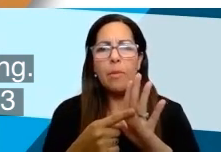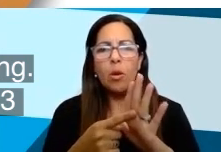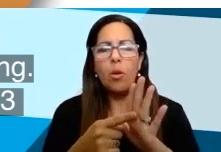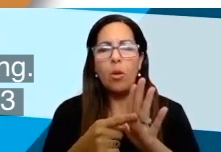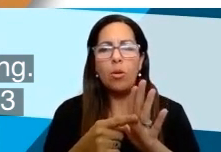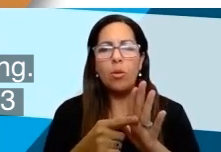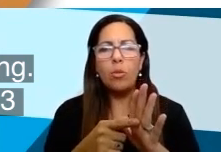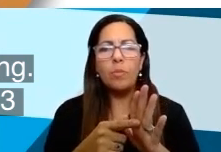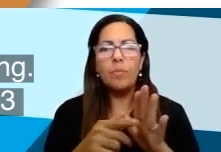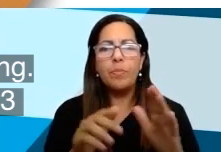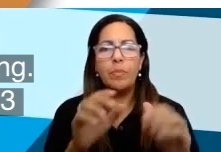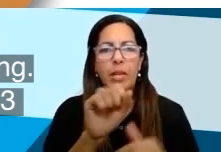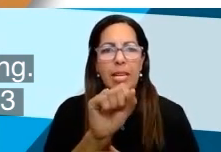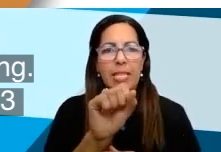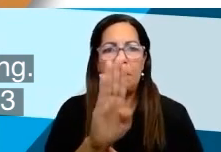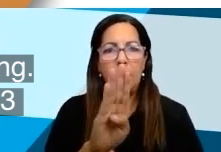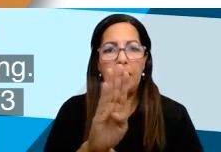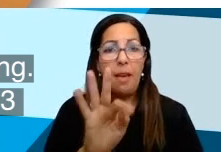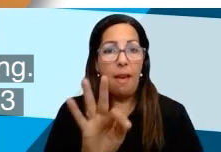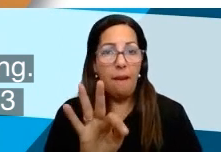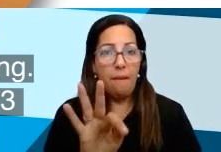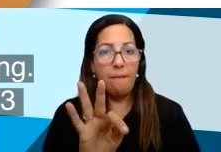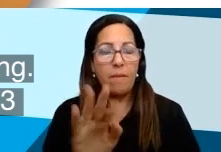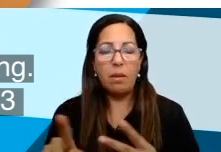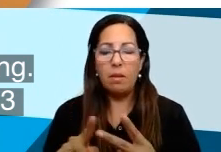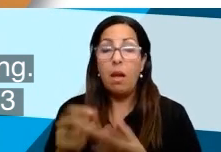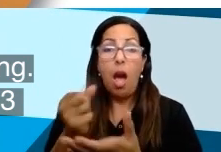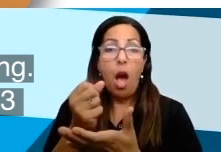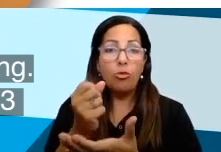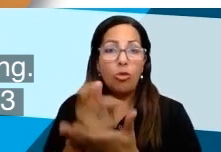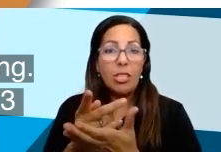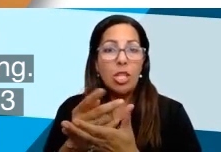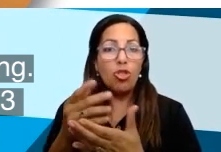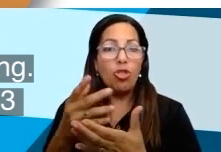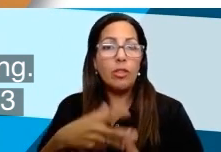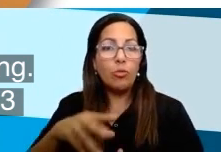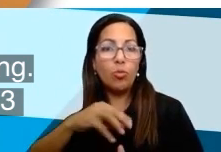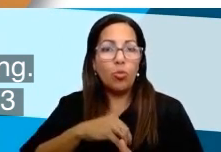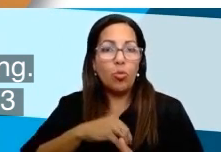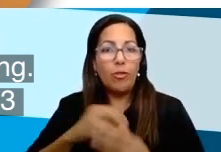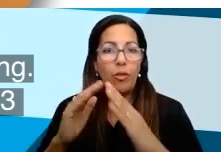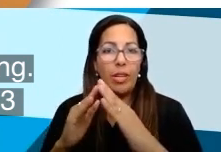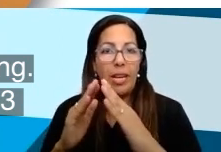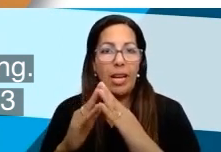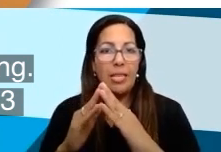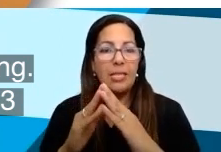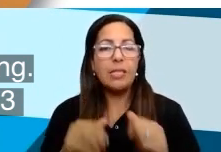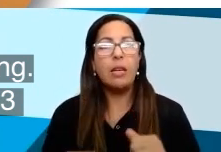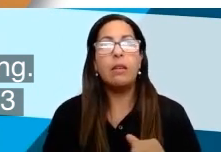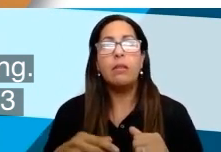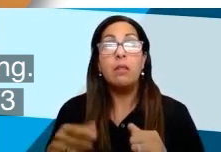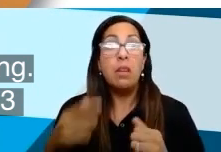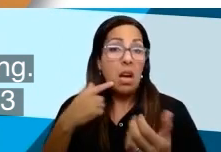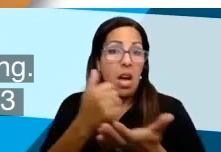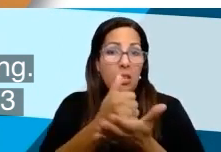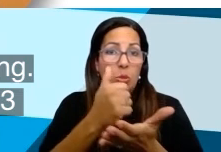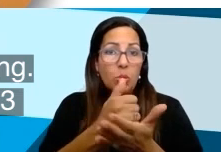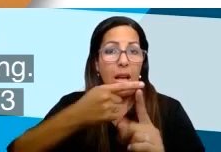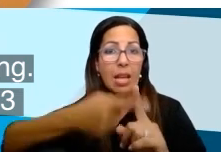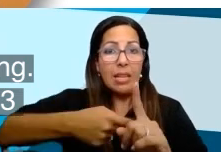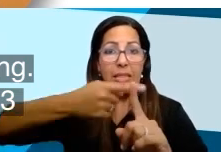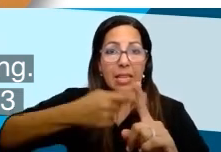financiamiento de pequeños negocios, autorización de título, asistencia de vivienda, etcétera, a subsidio de alquiler, para los proyectos